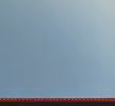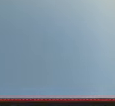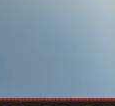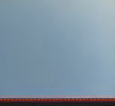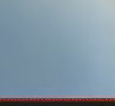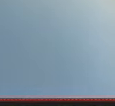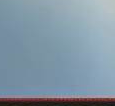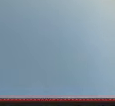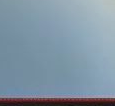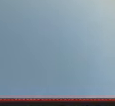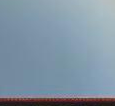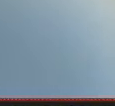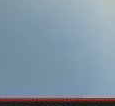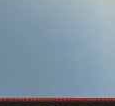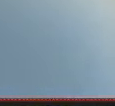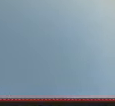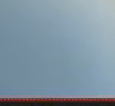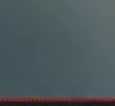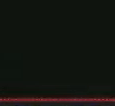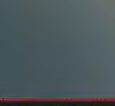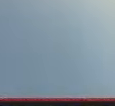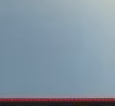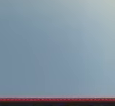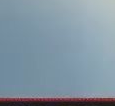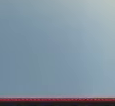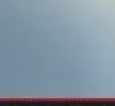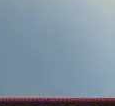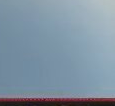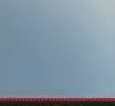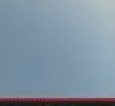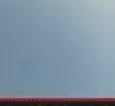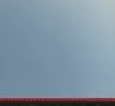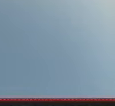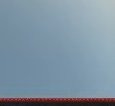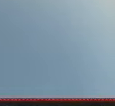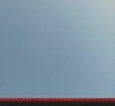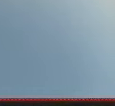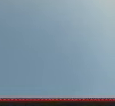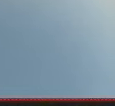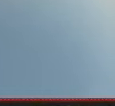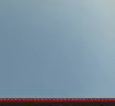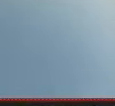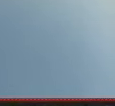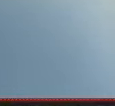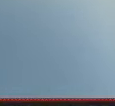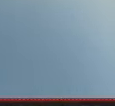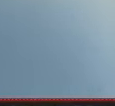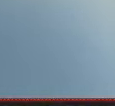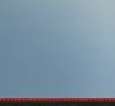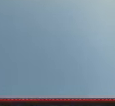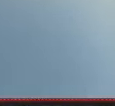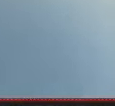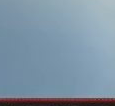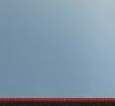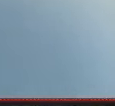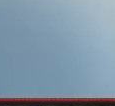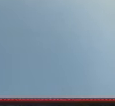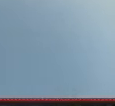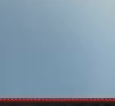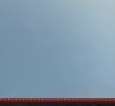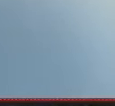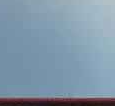situ. A la hora de ejecutarse el plan, entre ellos estaba el primer teniente Colina con su